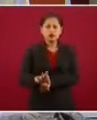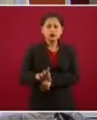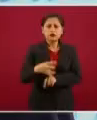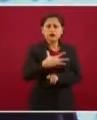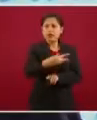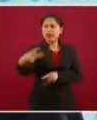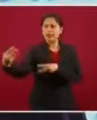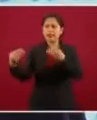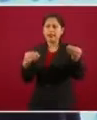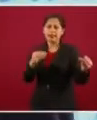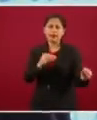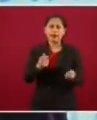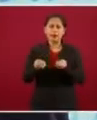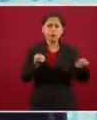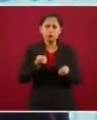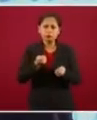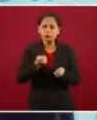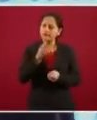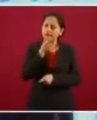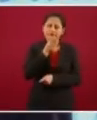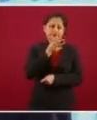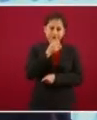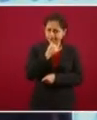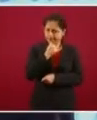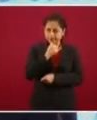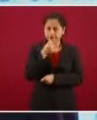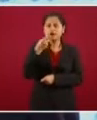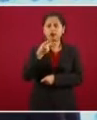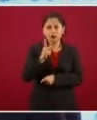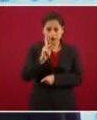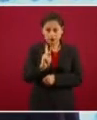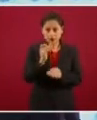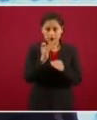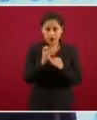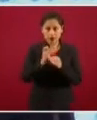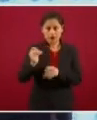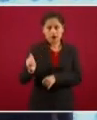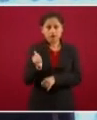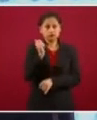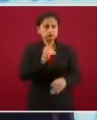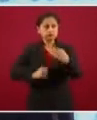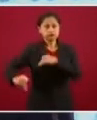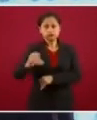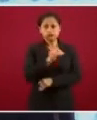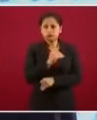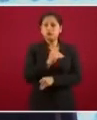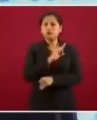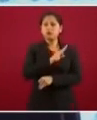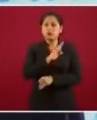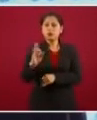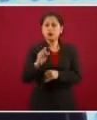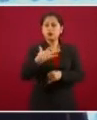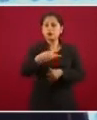parar la epidemia, pero sí tenemos la oportunidad de reducir los contagios. Y